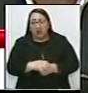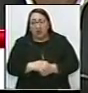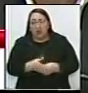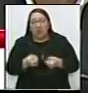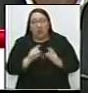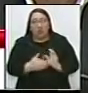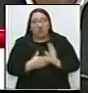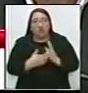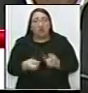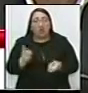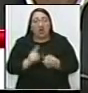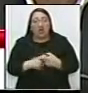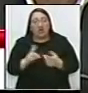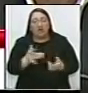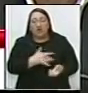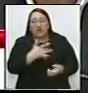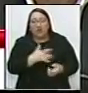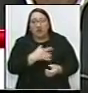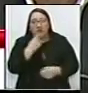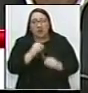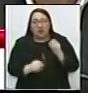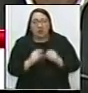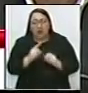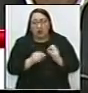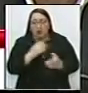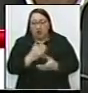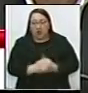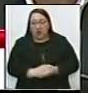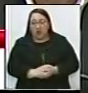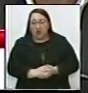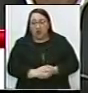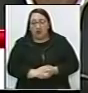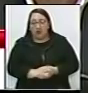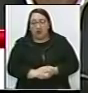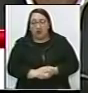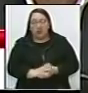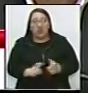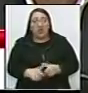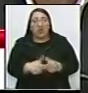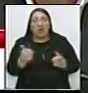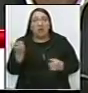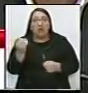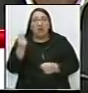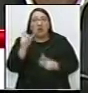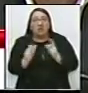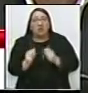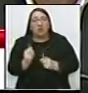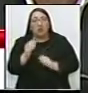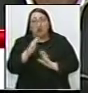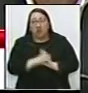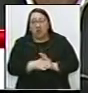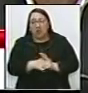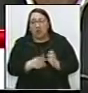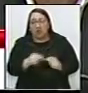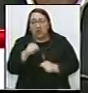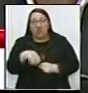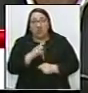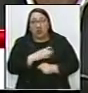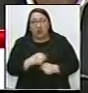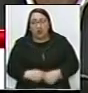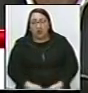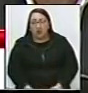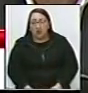se muestra todavía insensible para resolver los problemas de las magras pensiones de los jubilados, cuando este